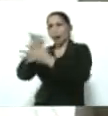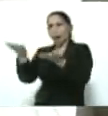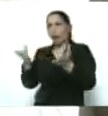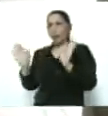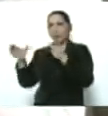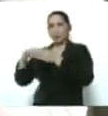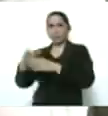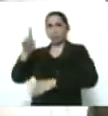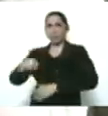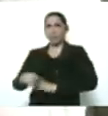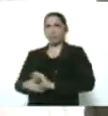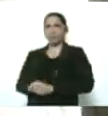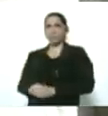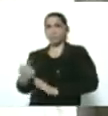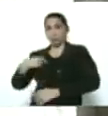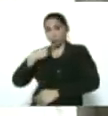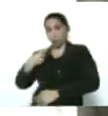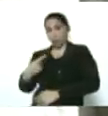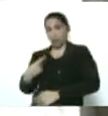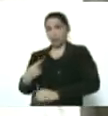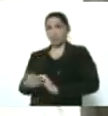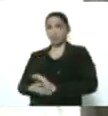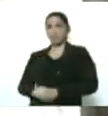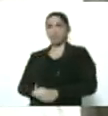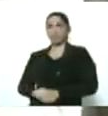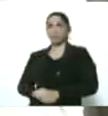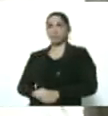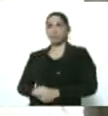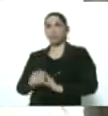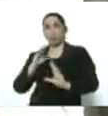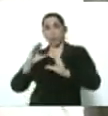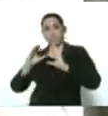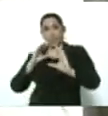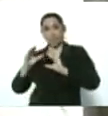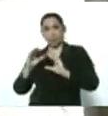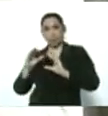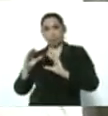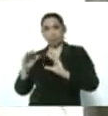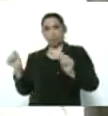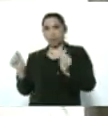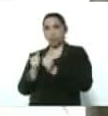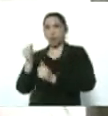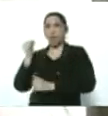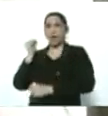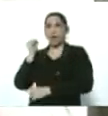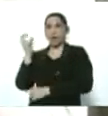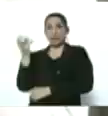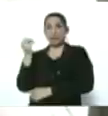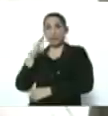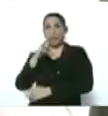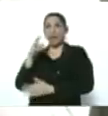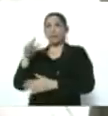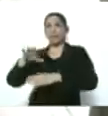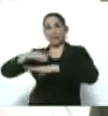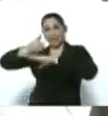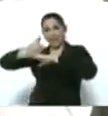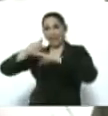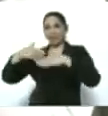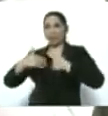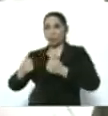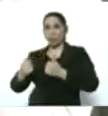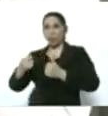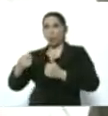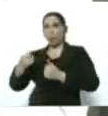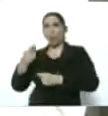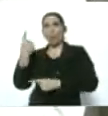encabezándolo ustedes, porque yo decía en esa conversación con la Asamblea Mundial de la Salud que uno de las